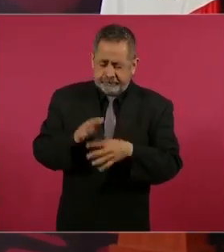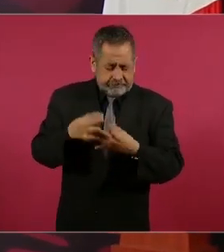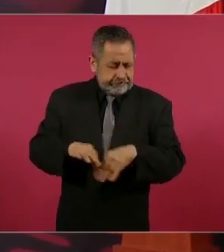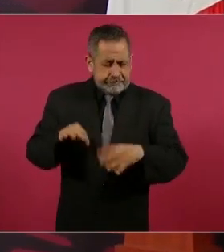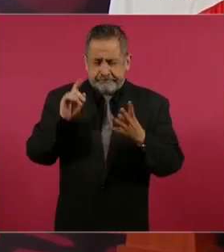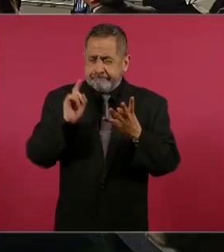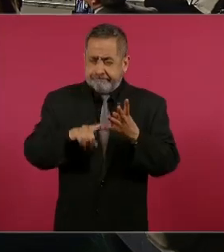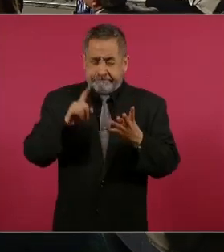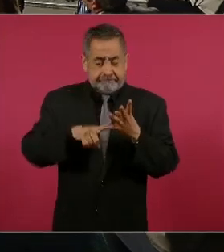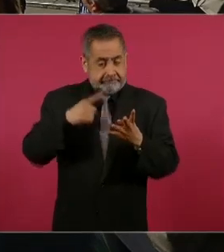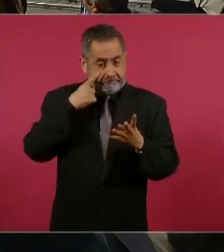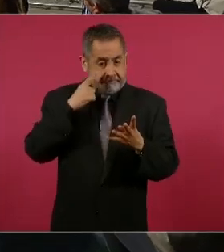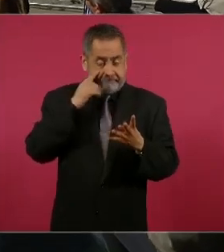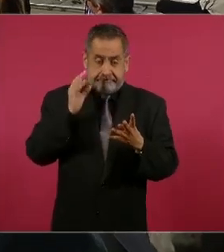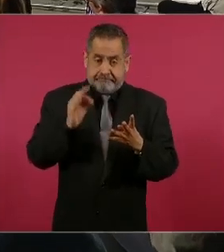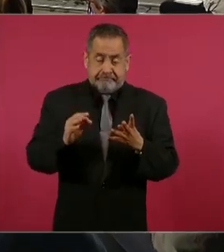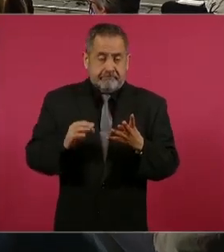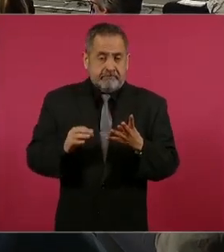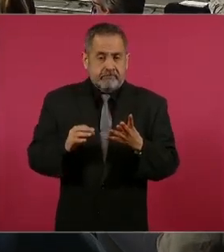ahora nos ha